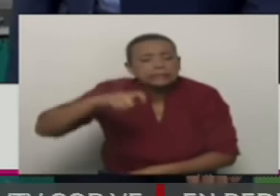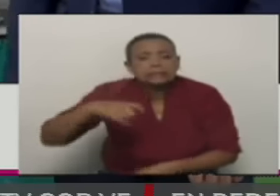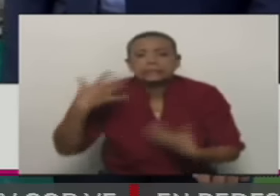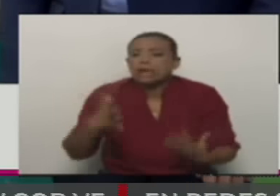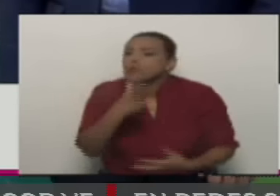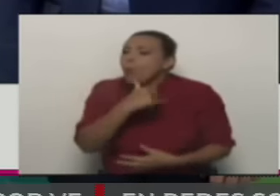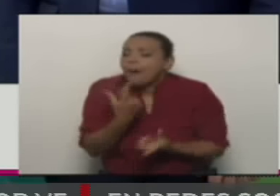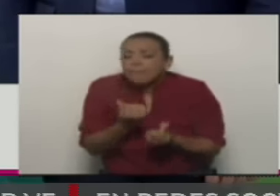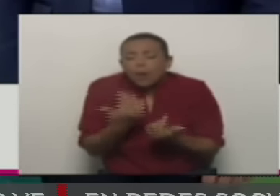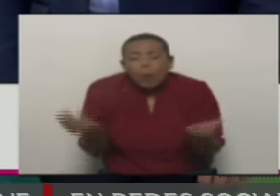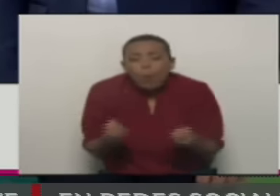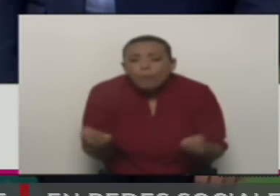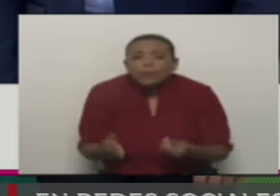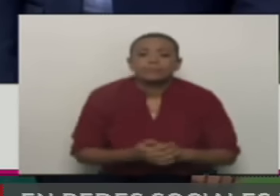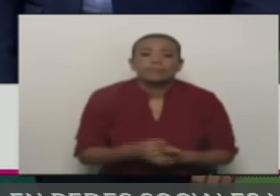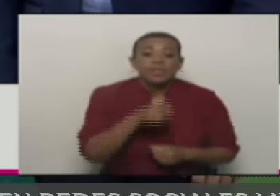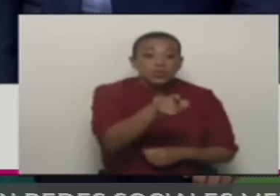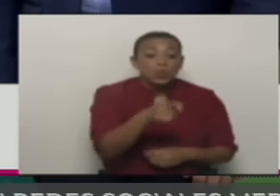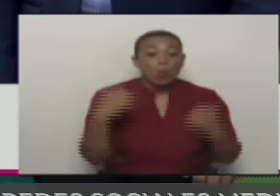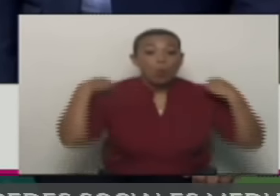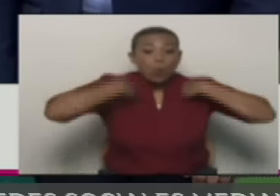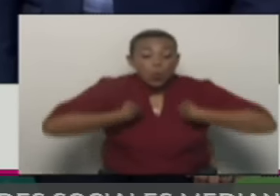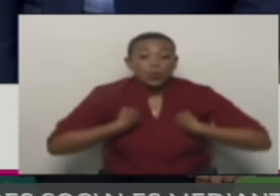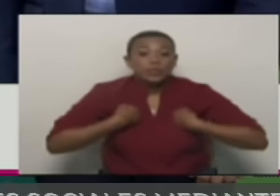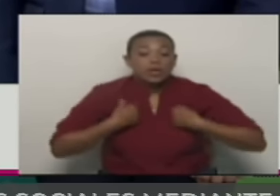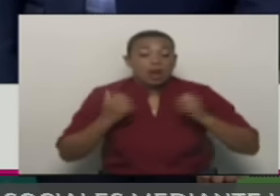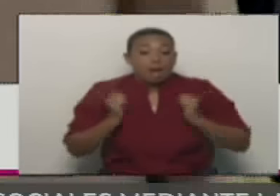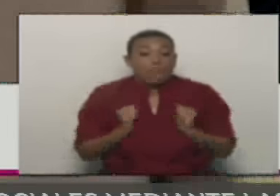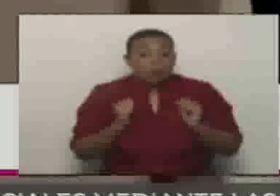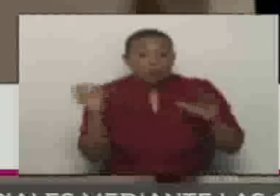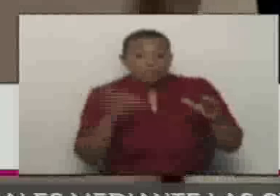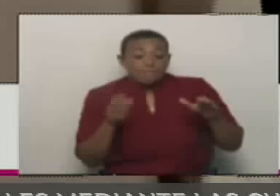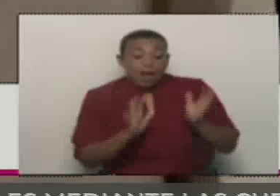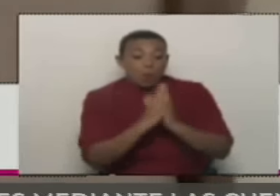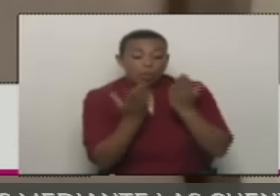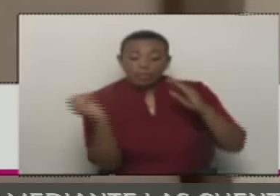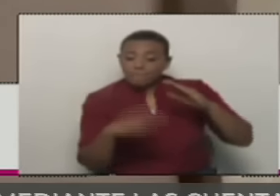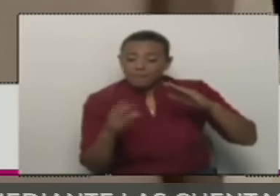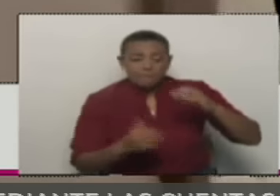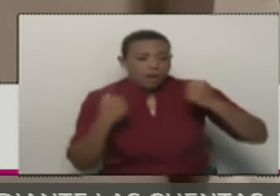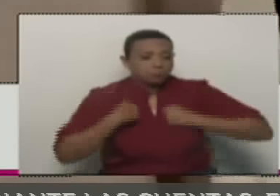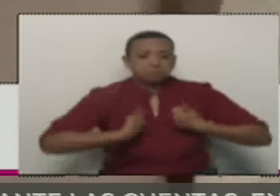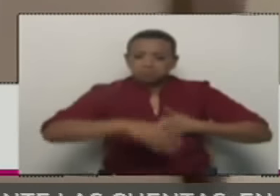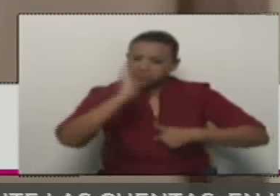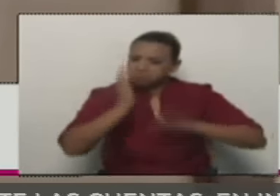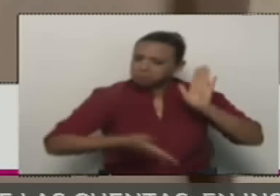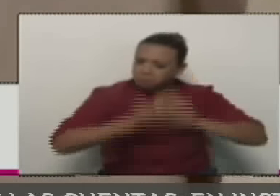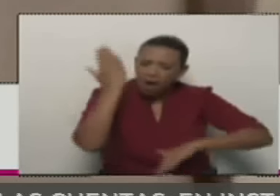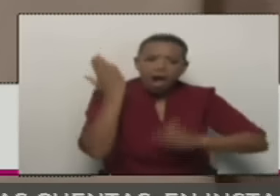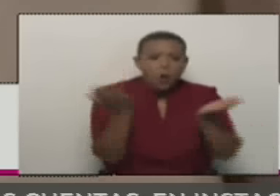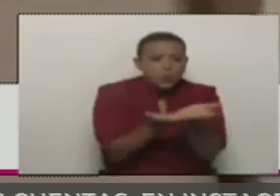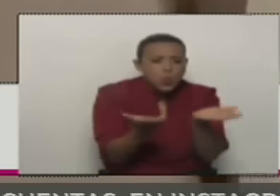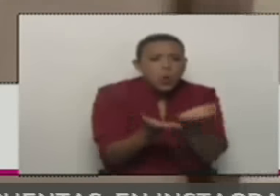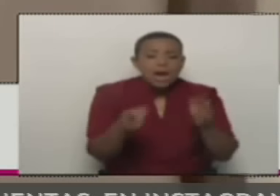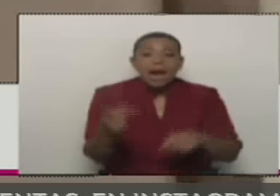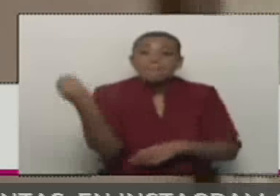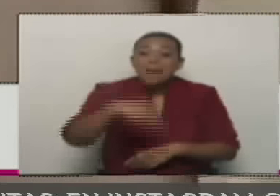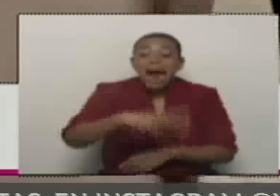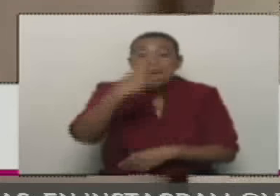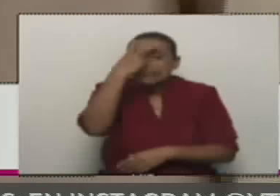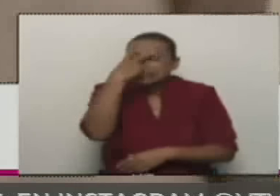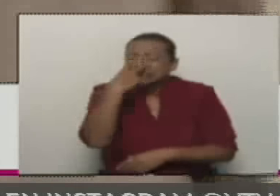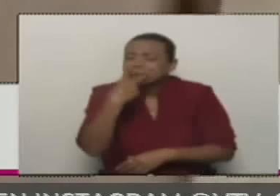Bello. Y sus útiles de gran calidad, ¿verdad? A la familia que más lo necesita